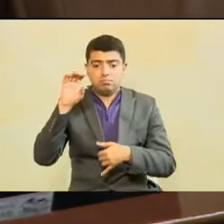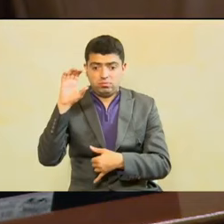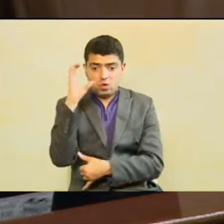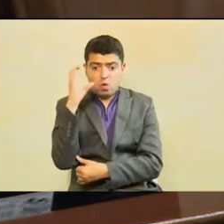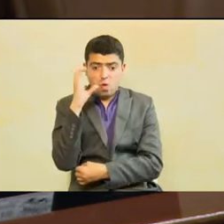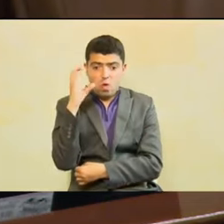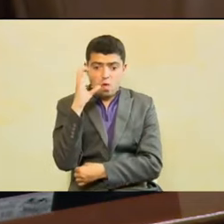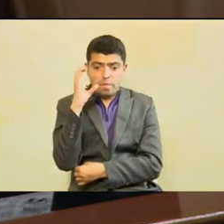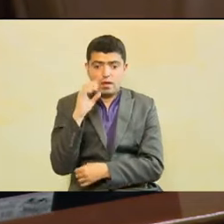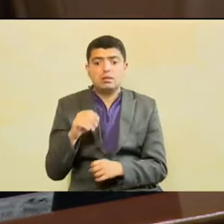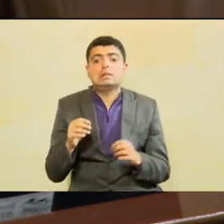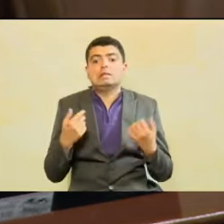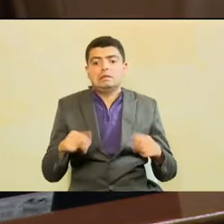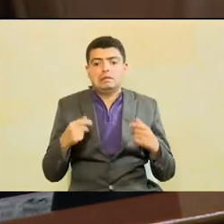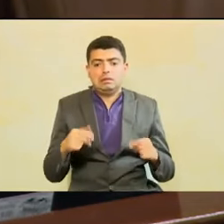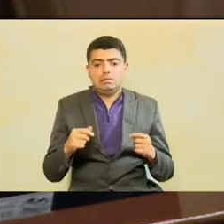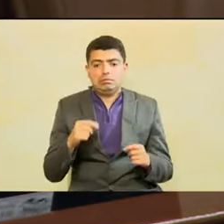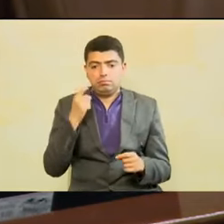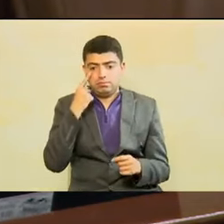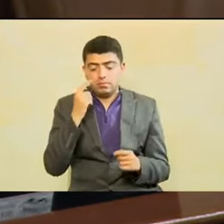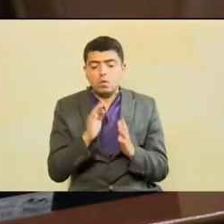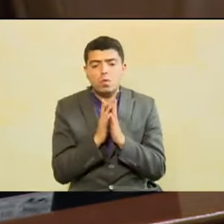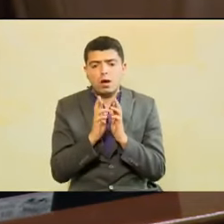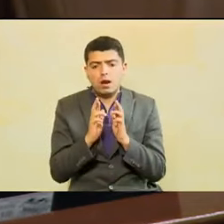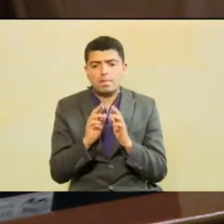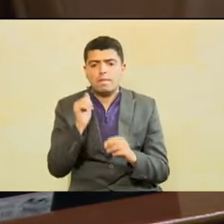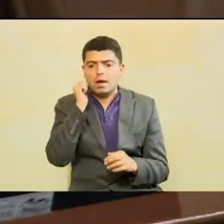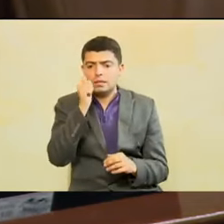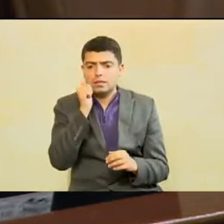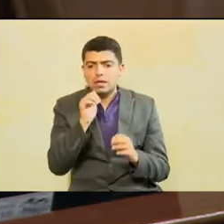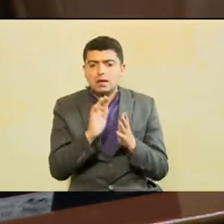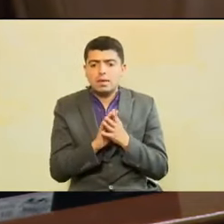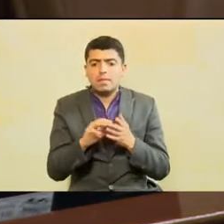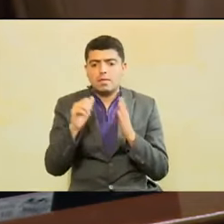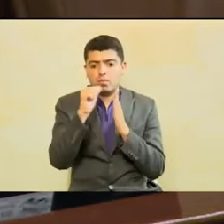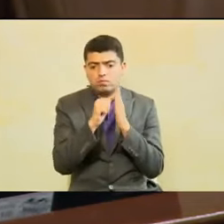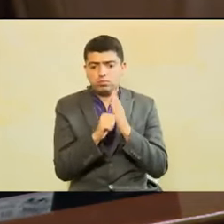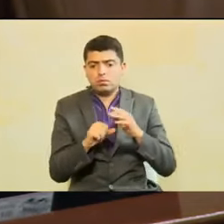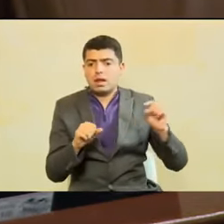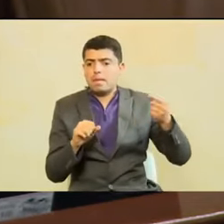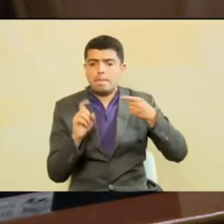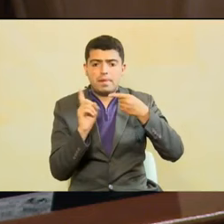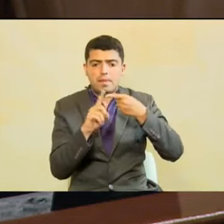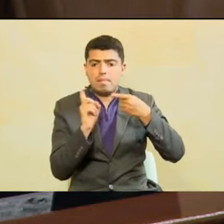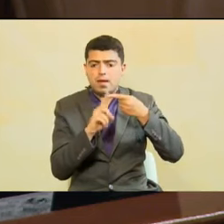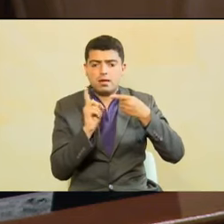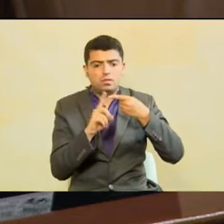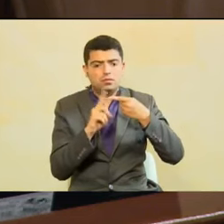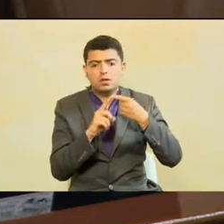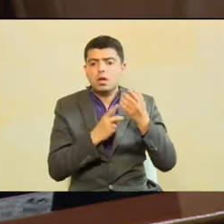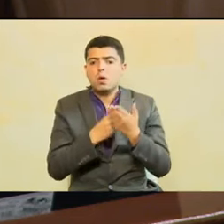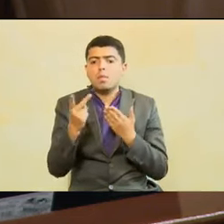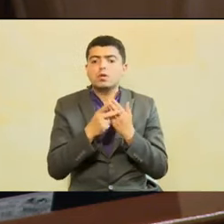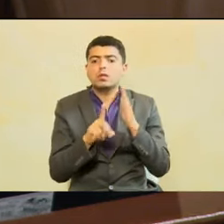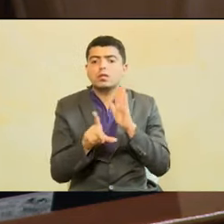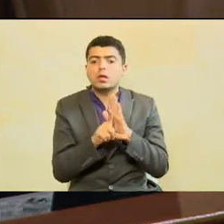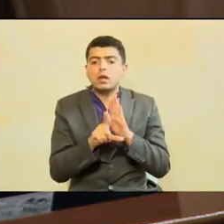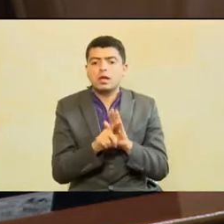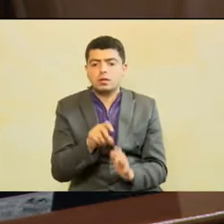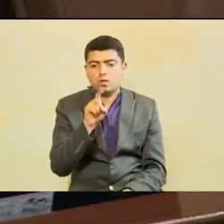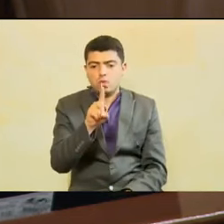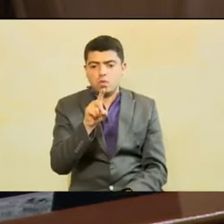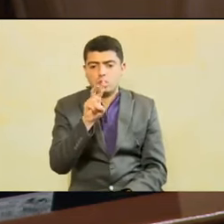presidente que se conserve mañana en el primer punto el orden del día el proyecto de ley